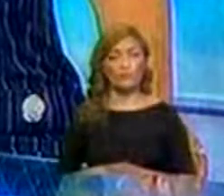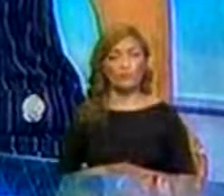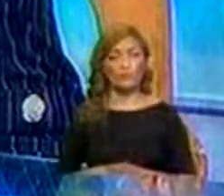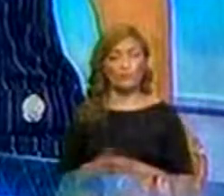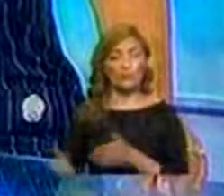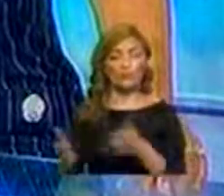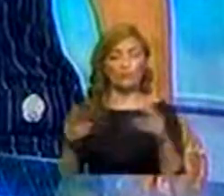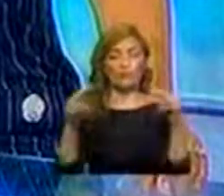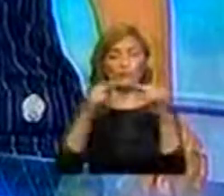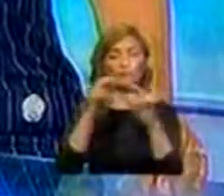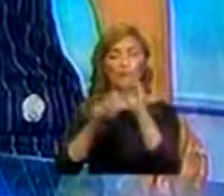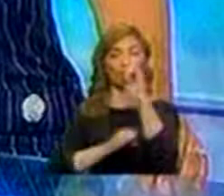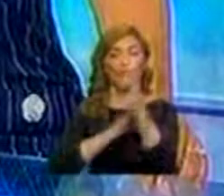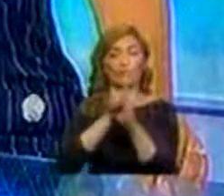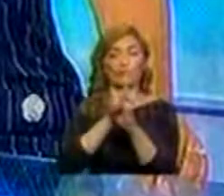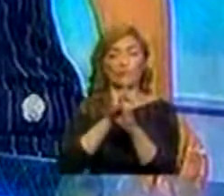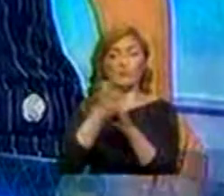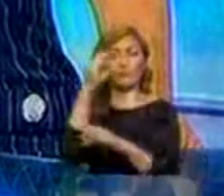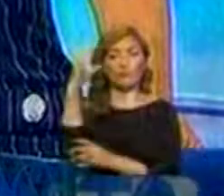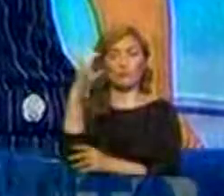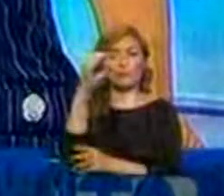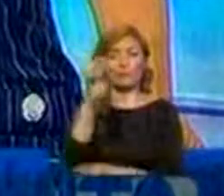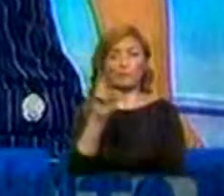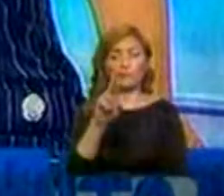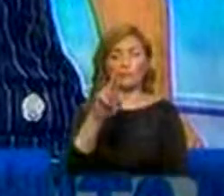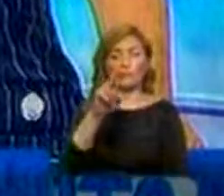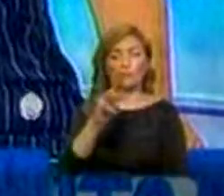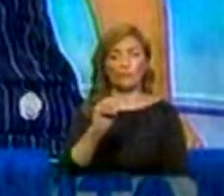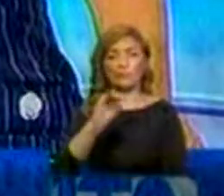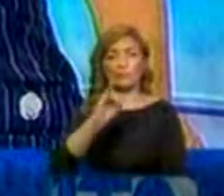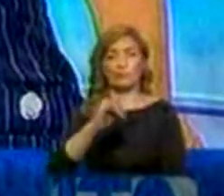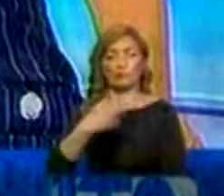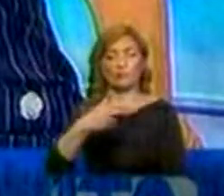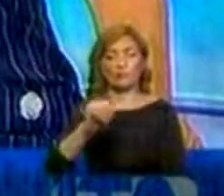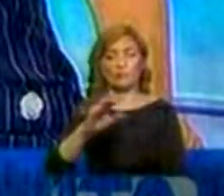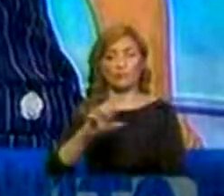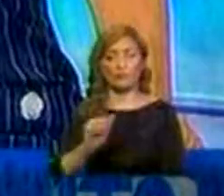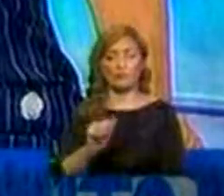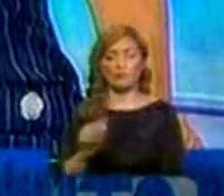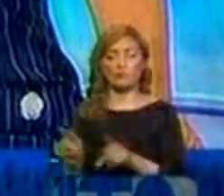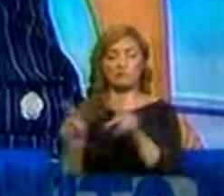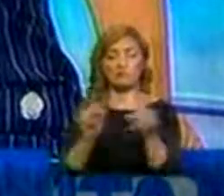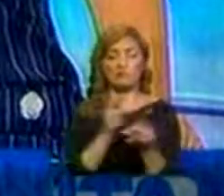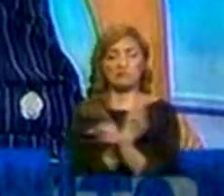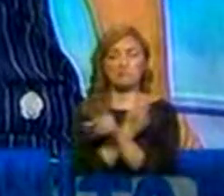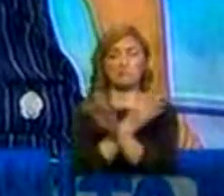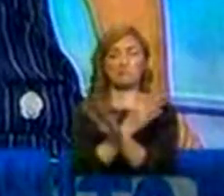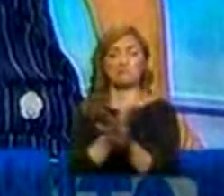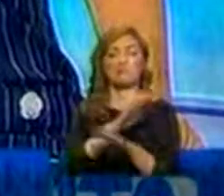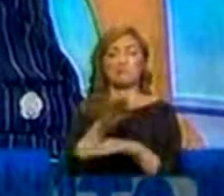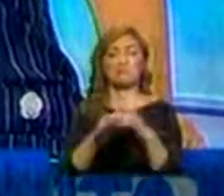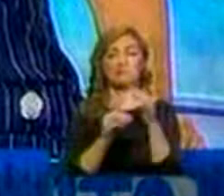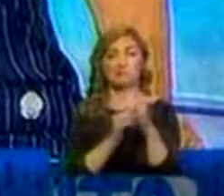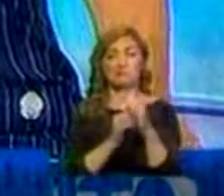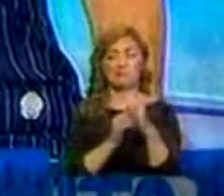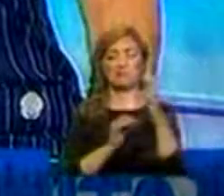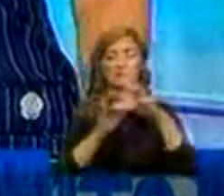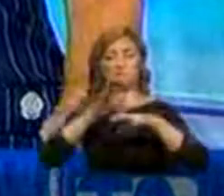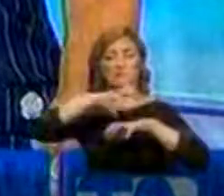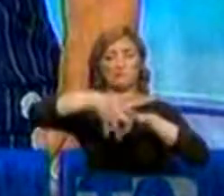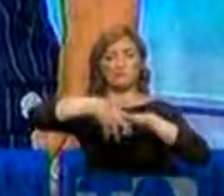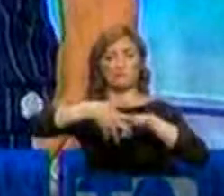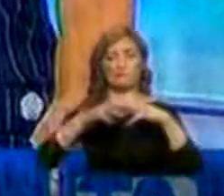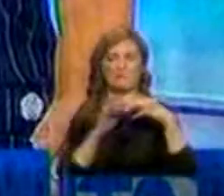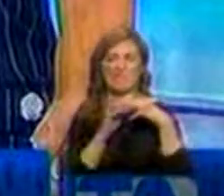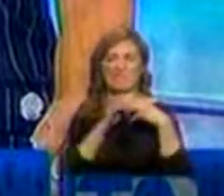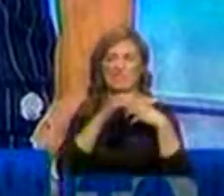El puente internacional de Rumichaca forma parte del plan de contingencia y protocolos de seguridad contra el Fusarium Raza 4, más conocido como Mal